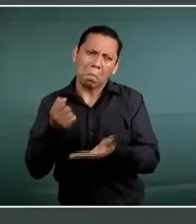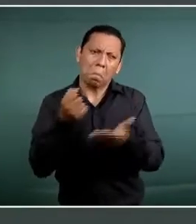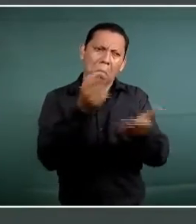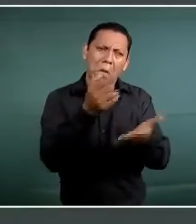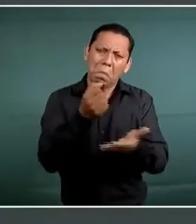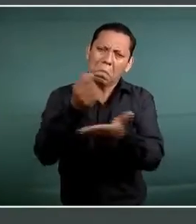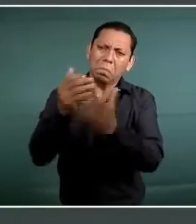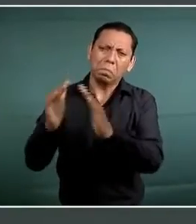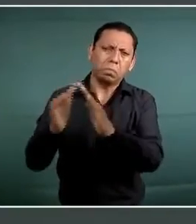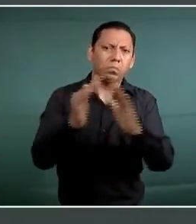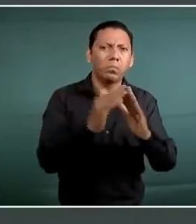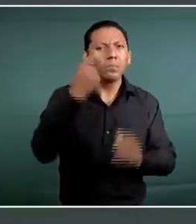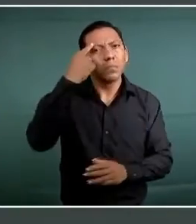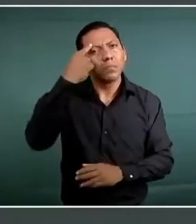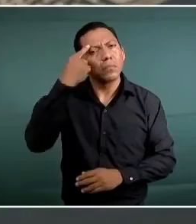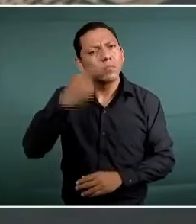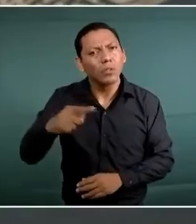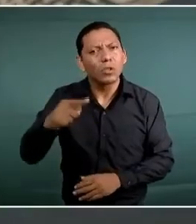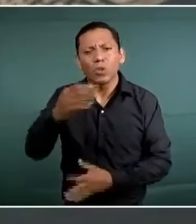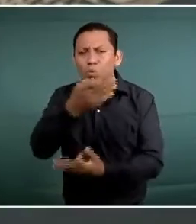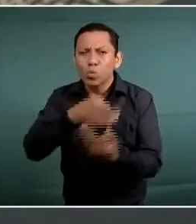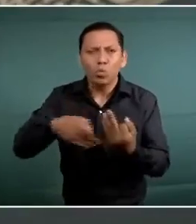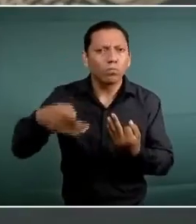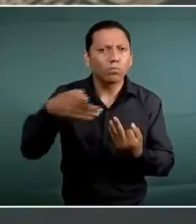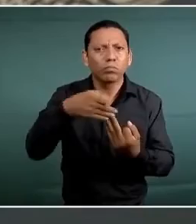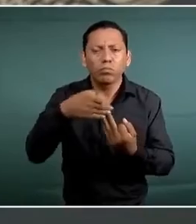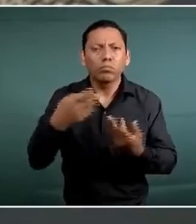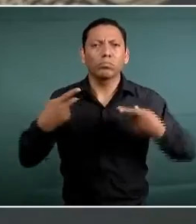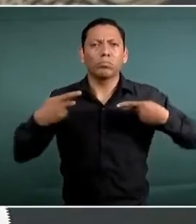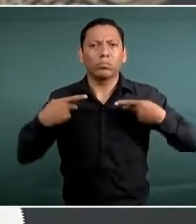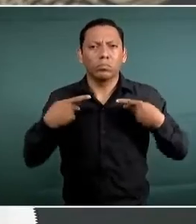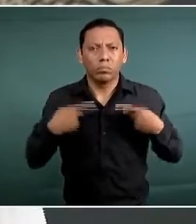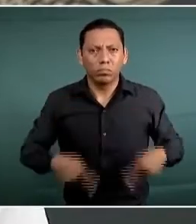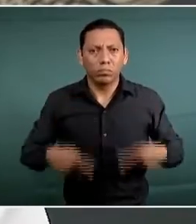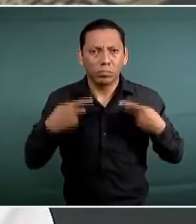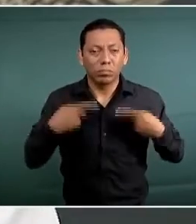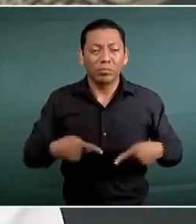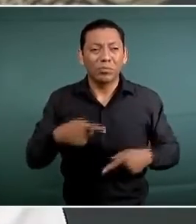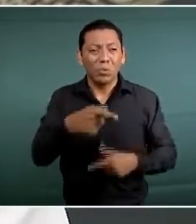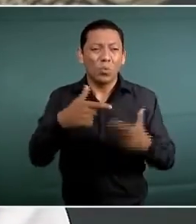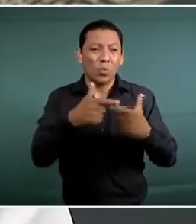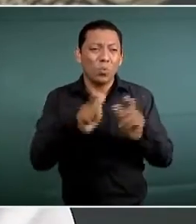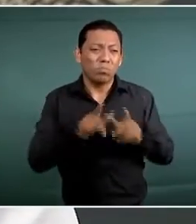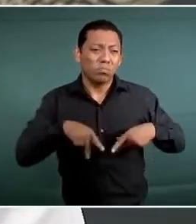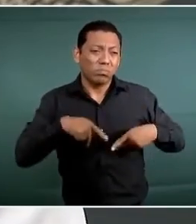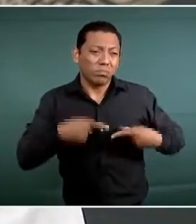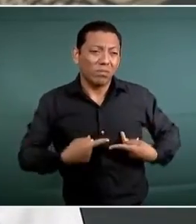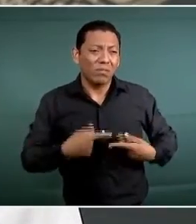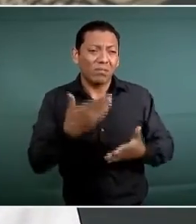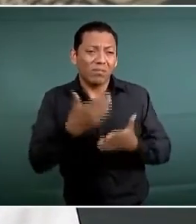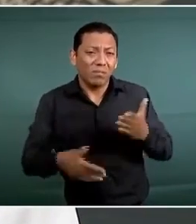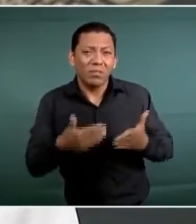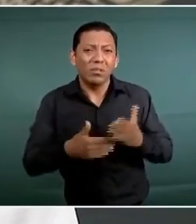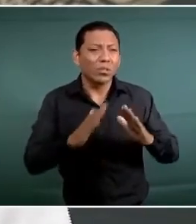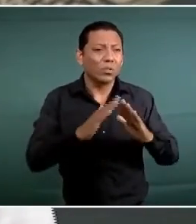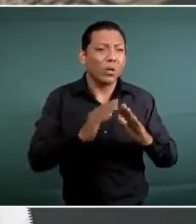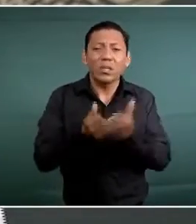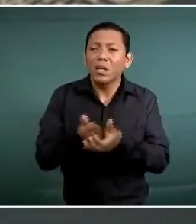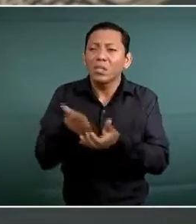el pueblo y sobre todo las personas más vulnerables no salgan de su casa,